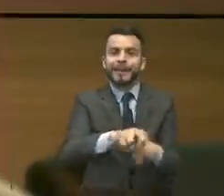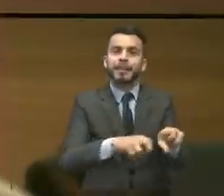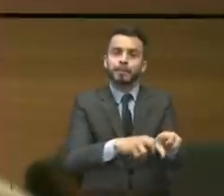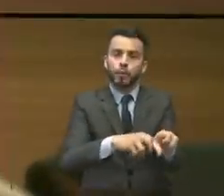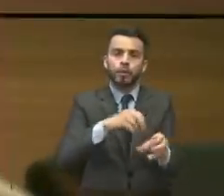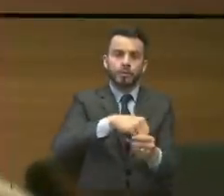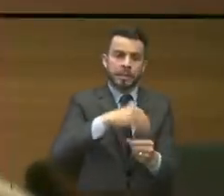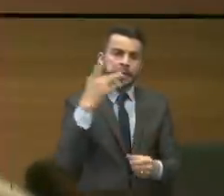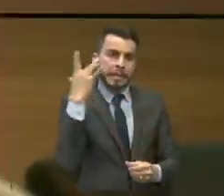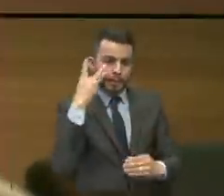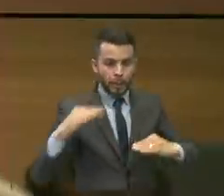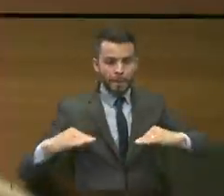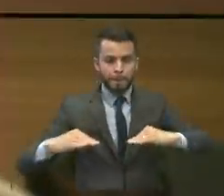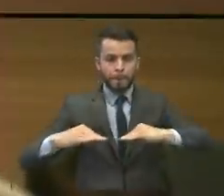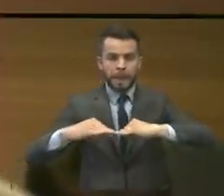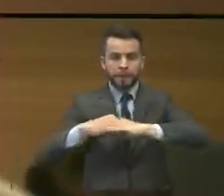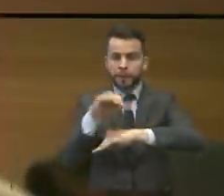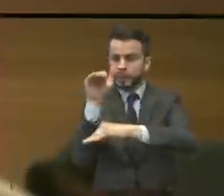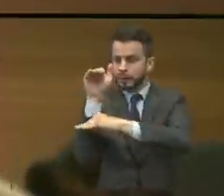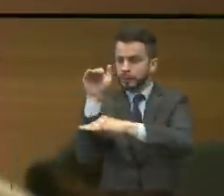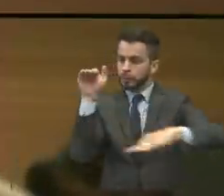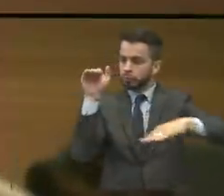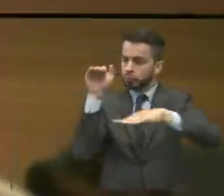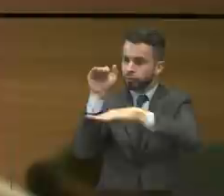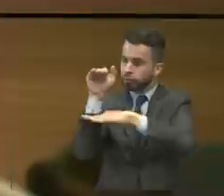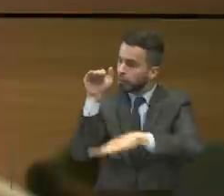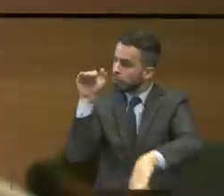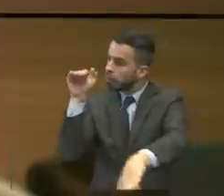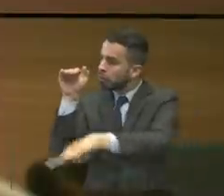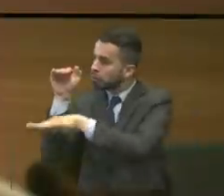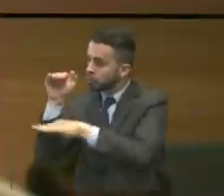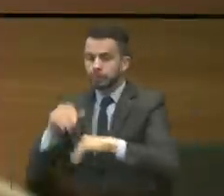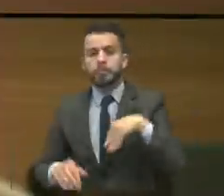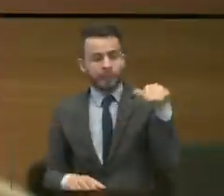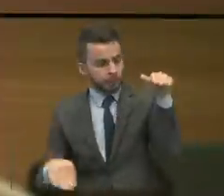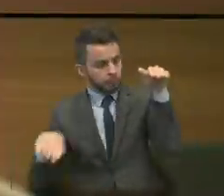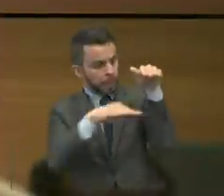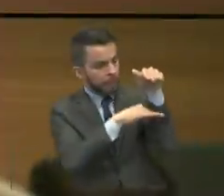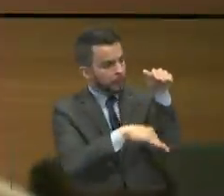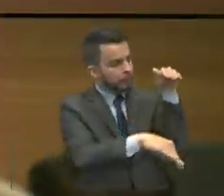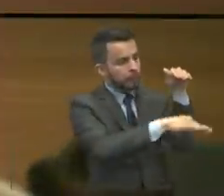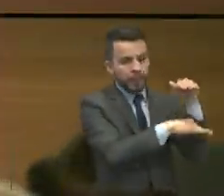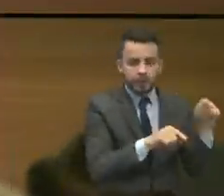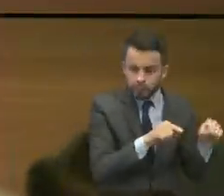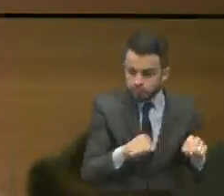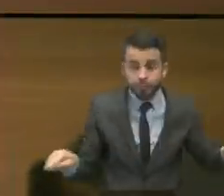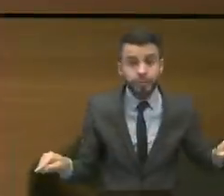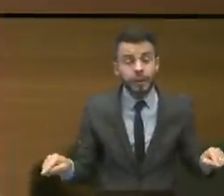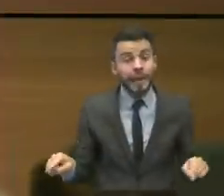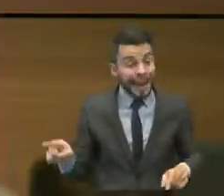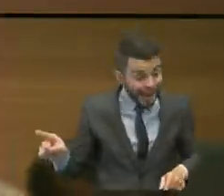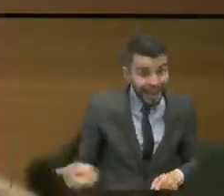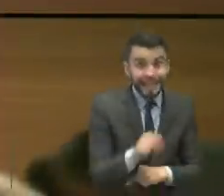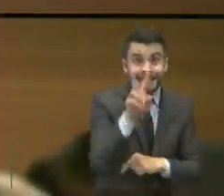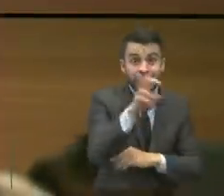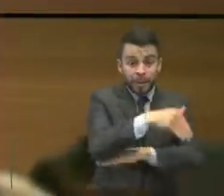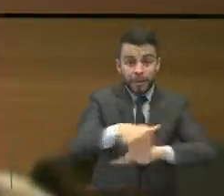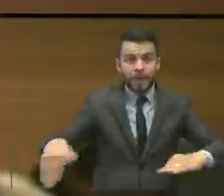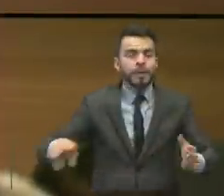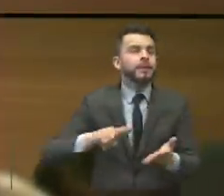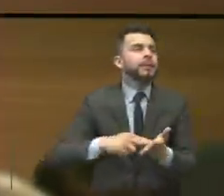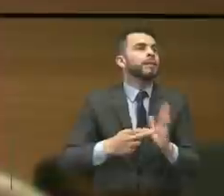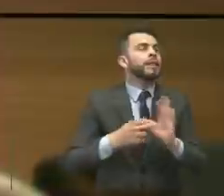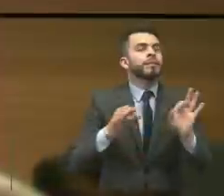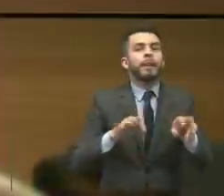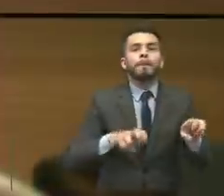eléctricos a lo largo del corredor. Entonces, sin duda, es el símbolo de la movilidad sostenible